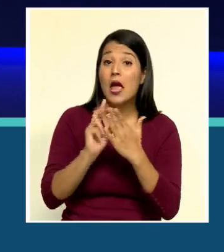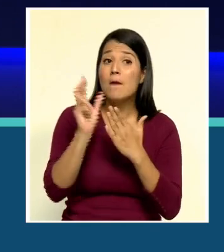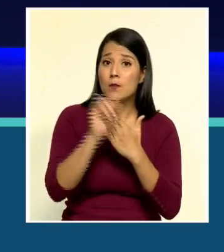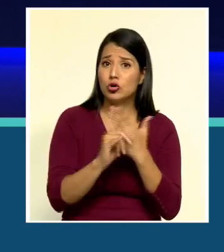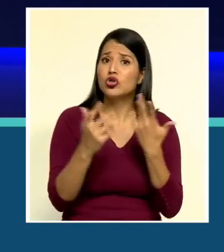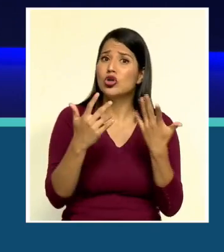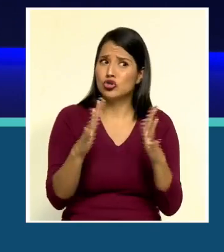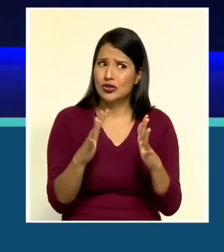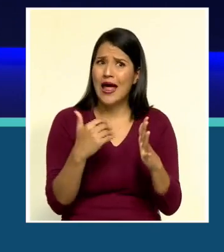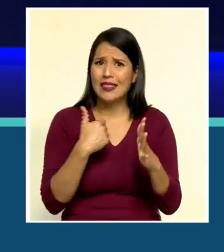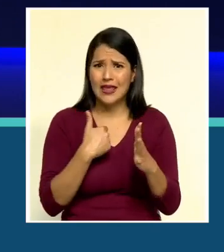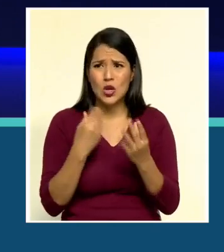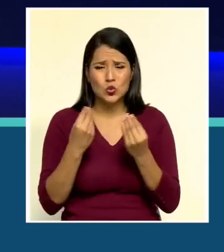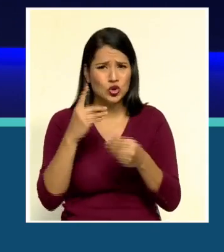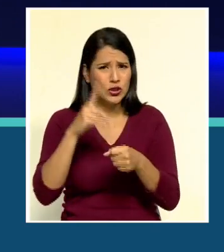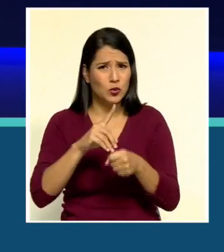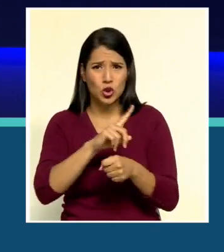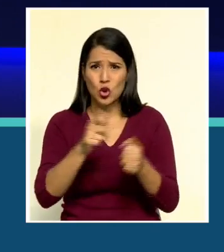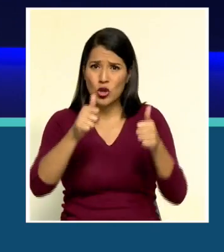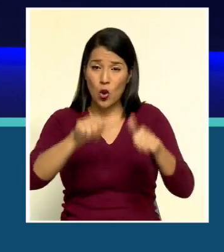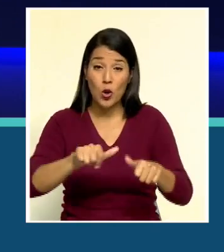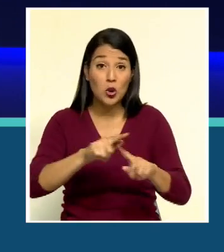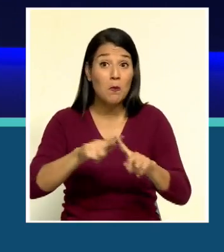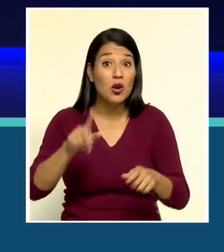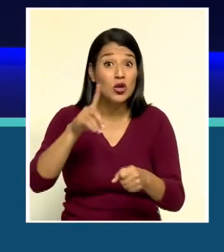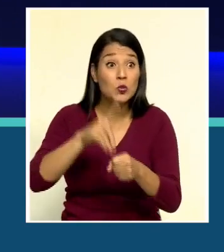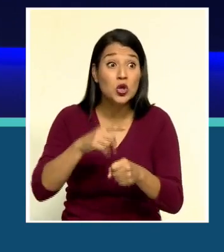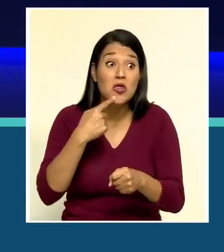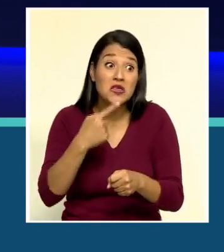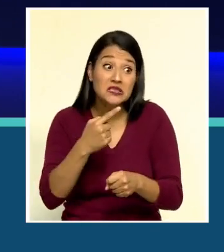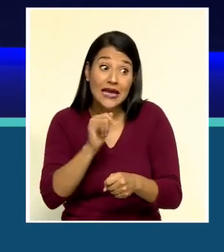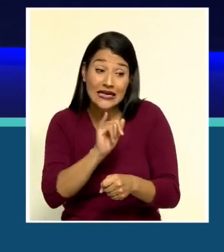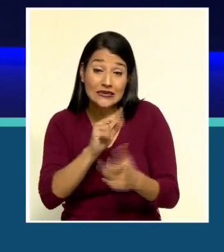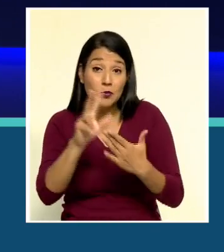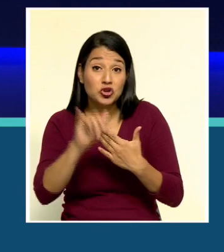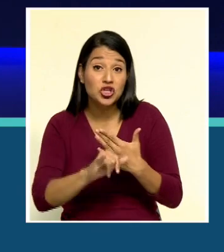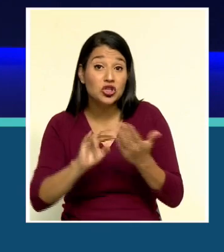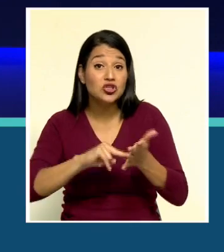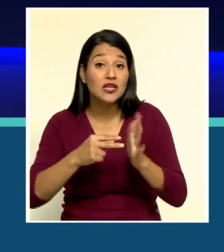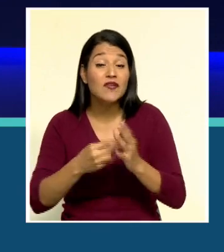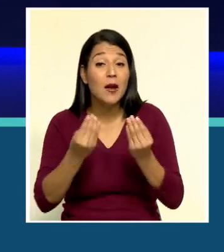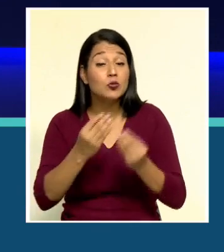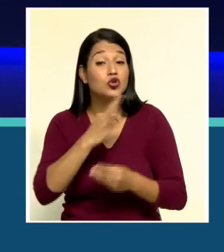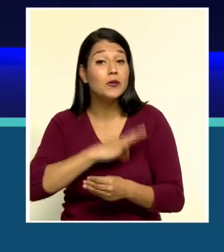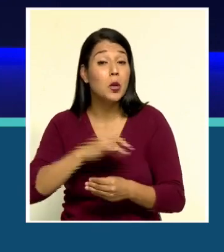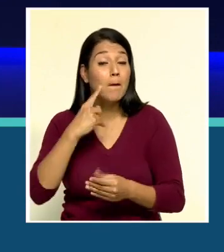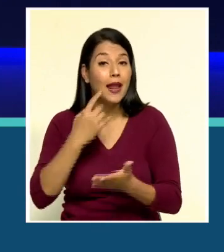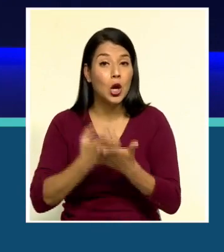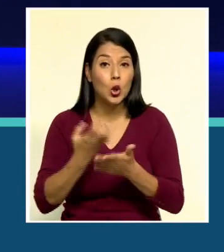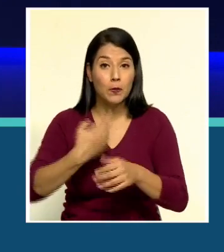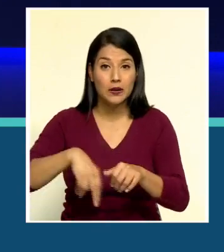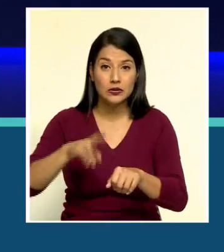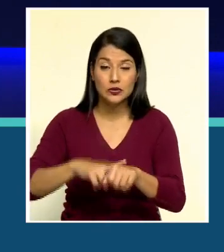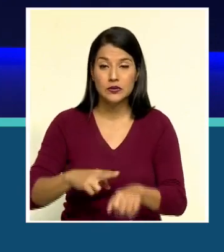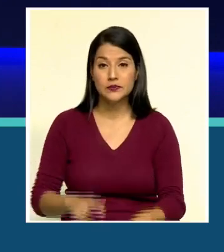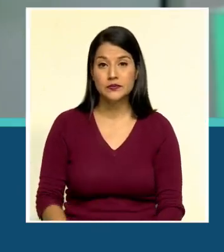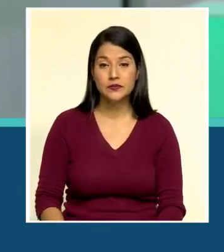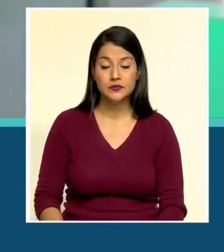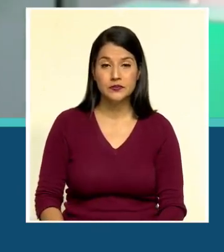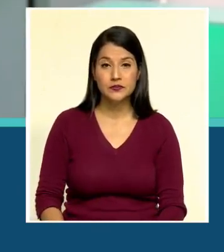tiene opositores, el legislador considera que será muy beneficioso para la economía nacional.